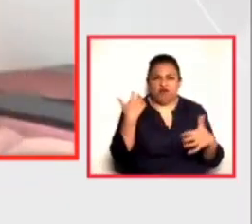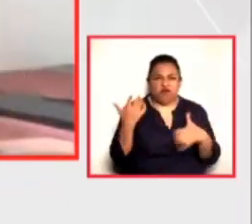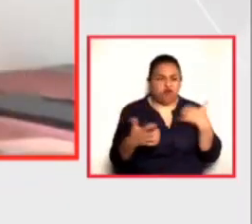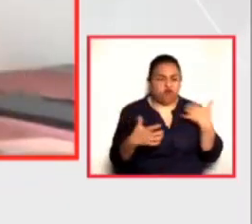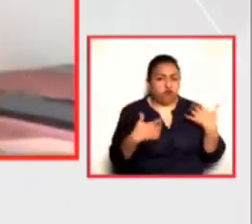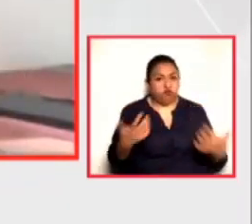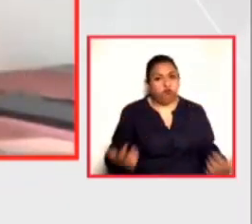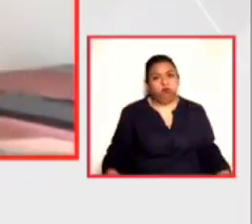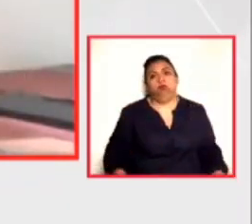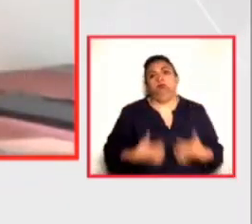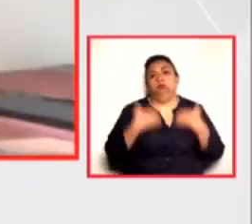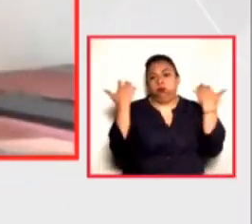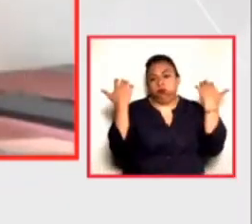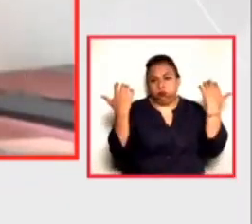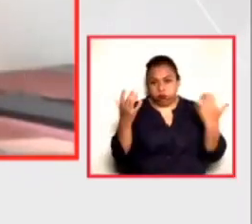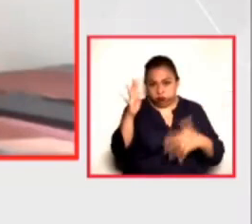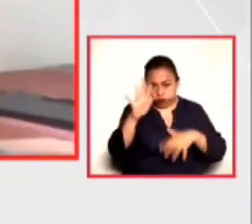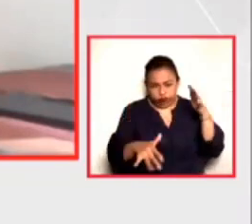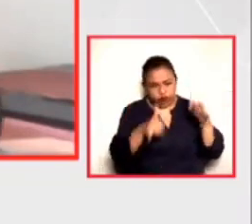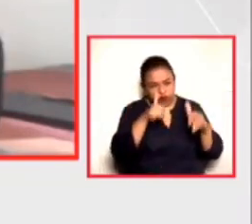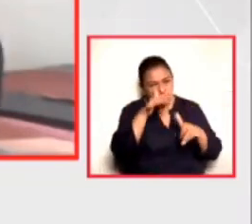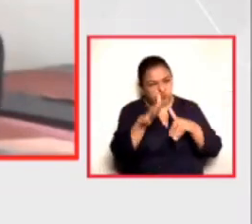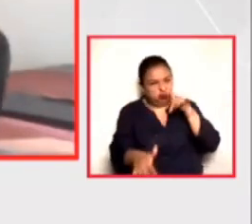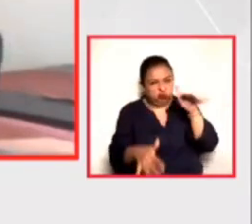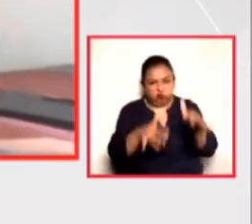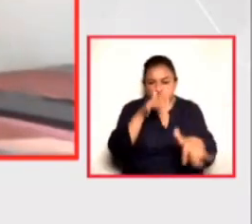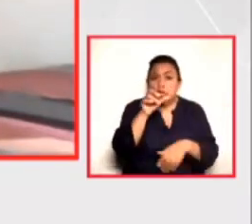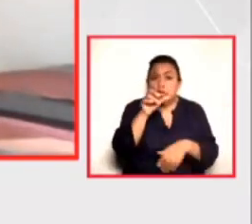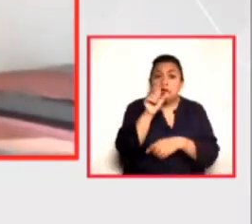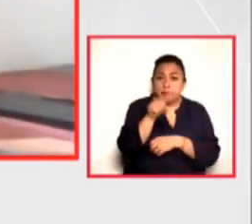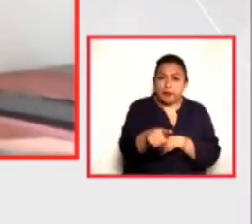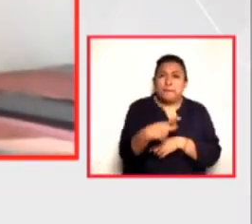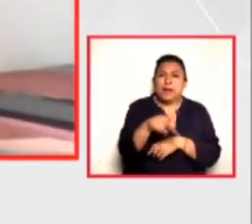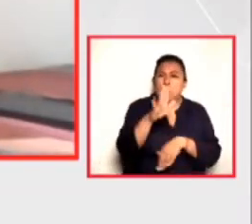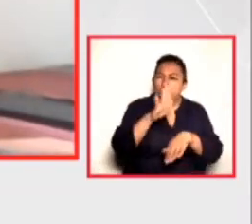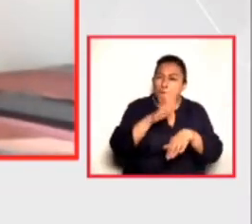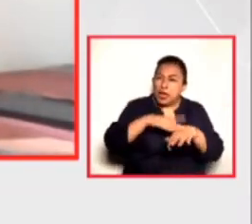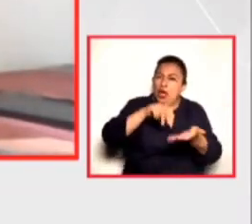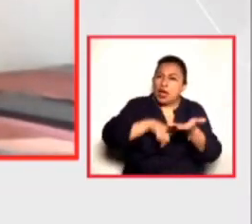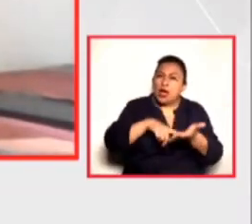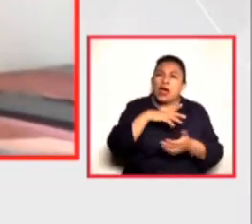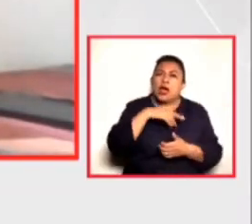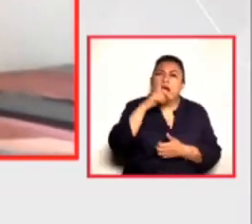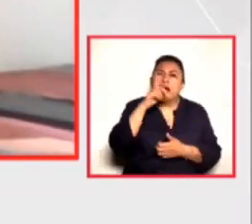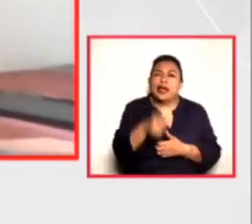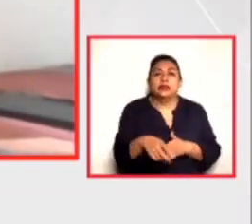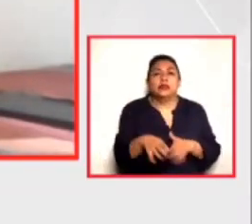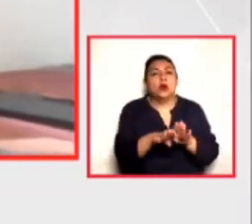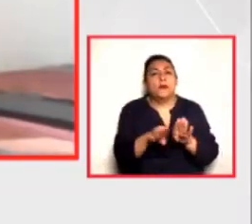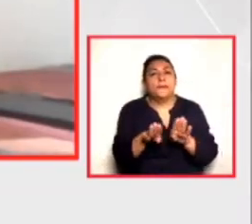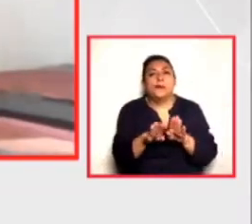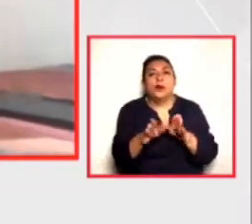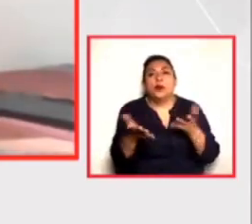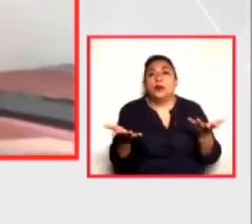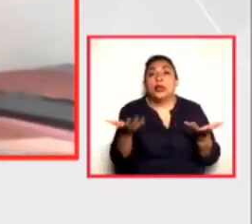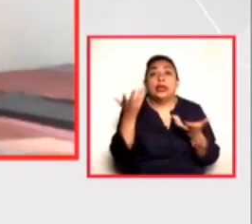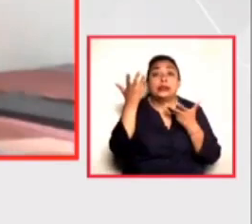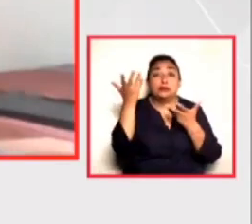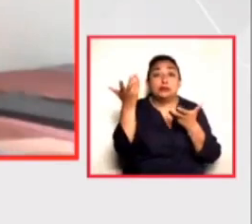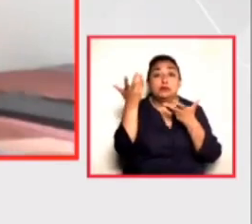poco de violencia, pero sobre todo viene cargada de un toque de esperanza. Es que